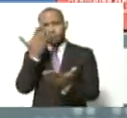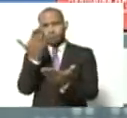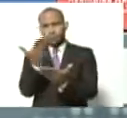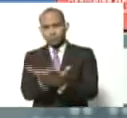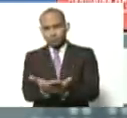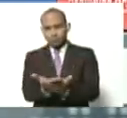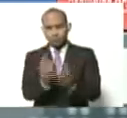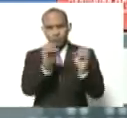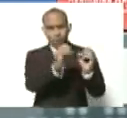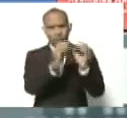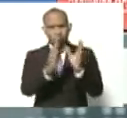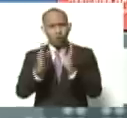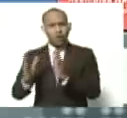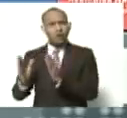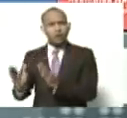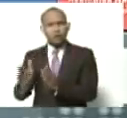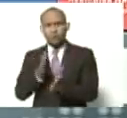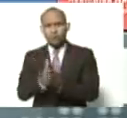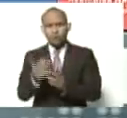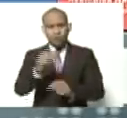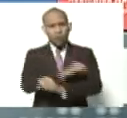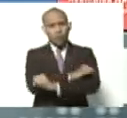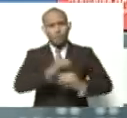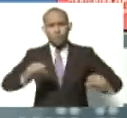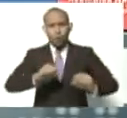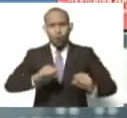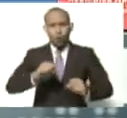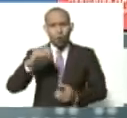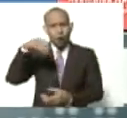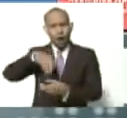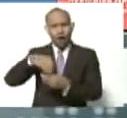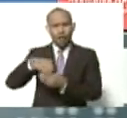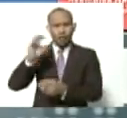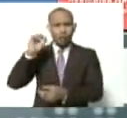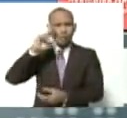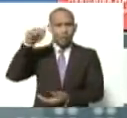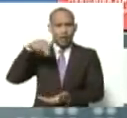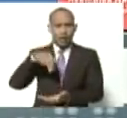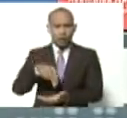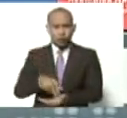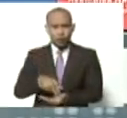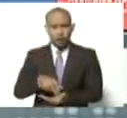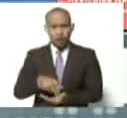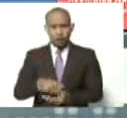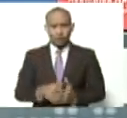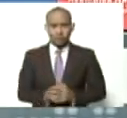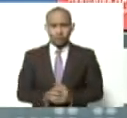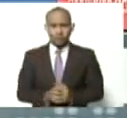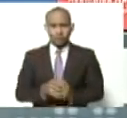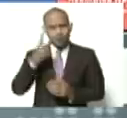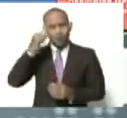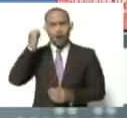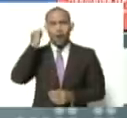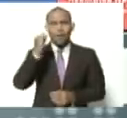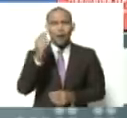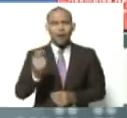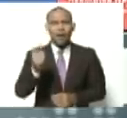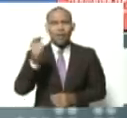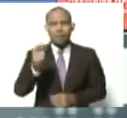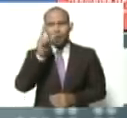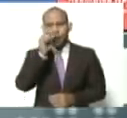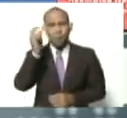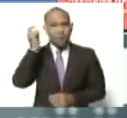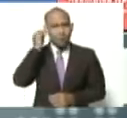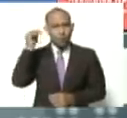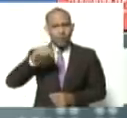pretendió organizar una explosión del hemiciclo del Palacio Federal Legislativo para matar a los diputados y